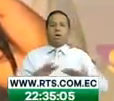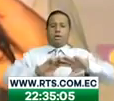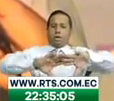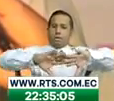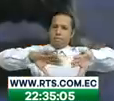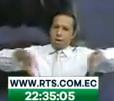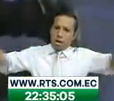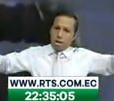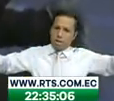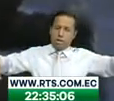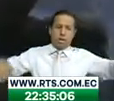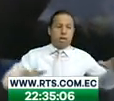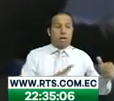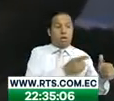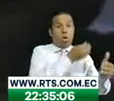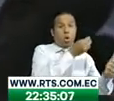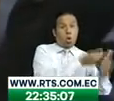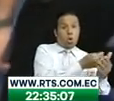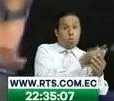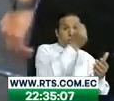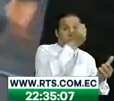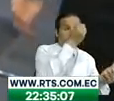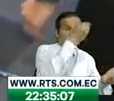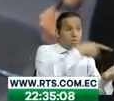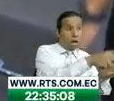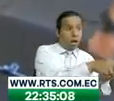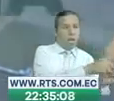de despacho. Informó Julio César Saona.